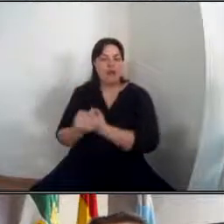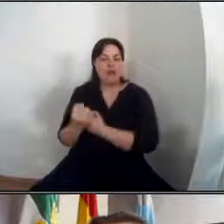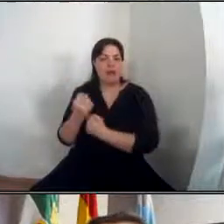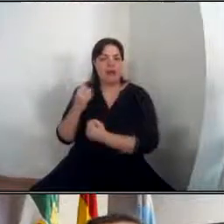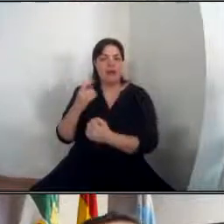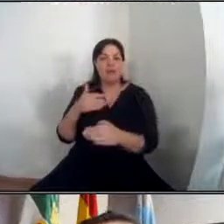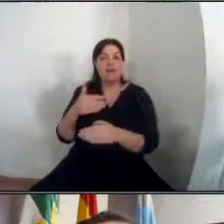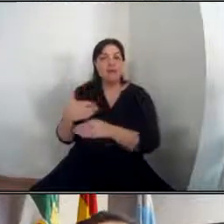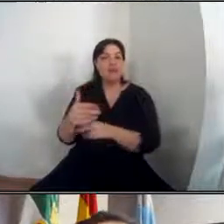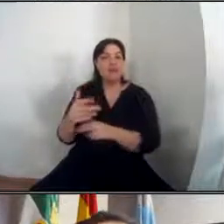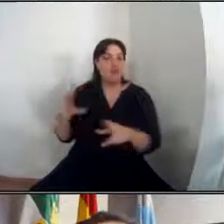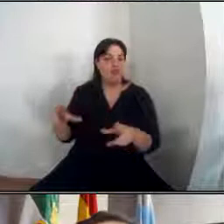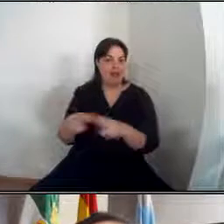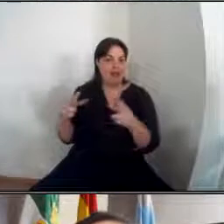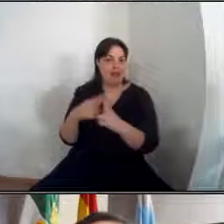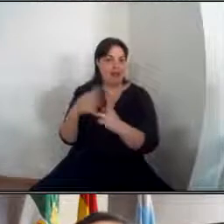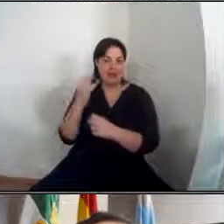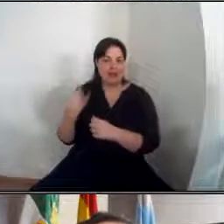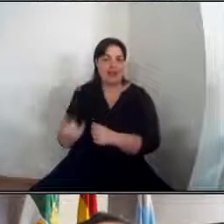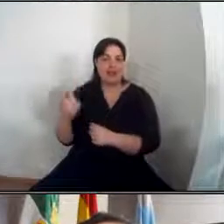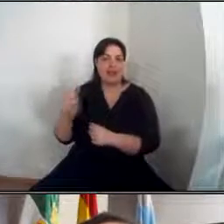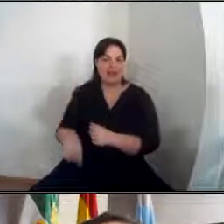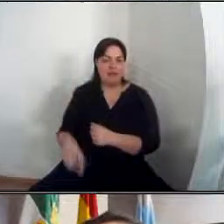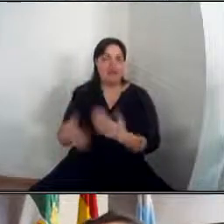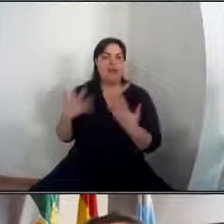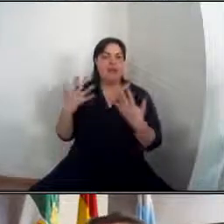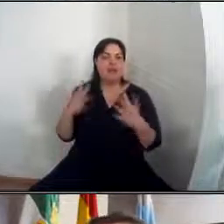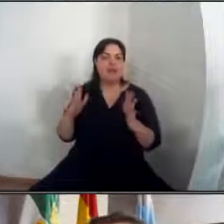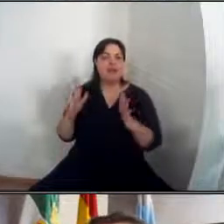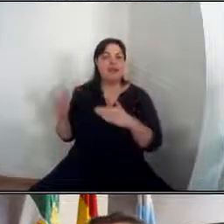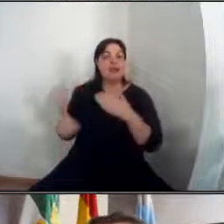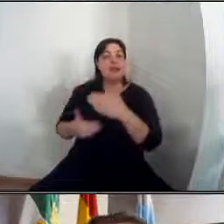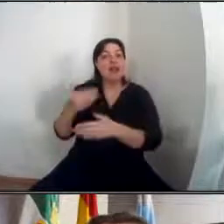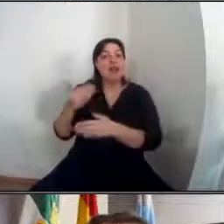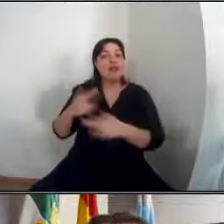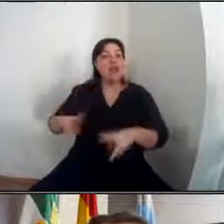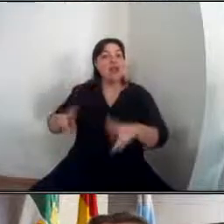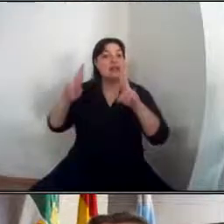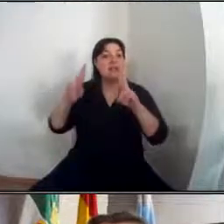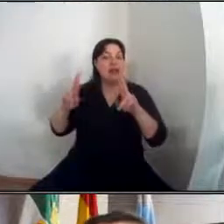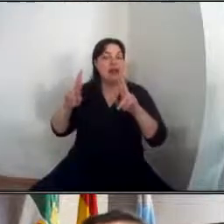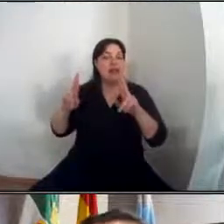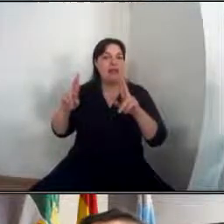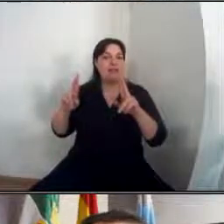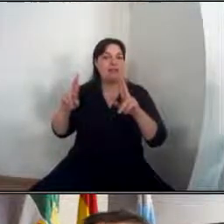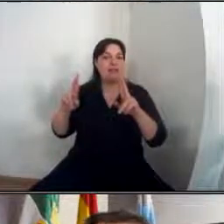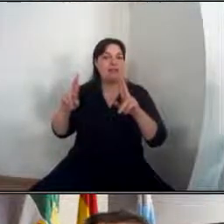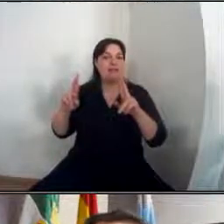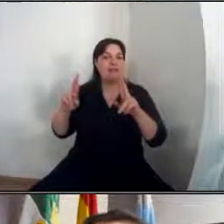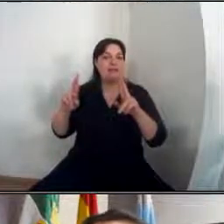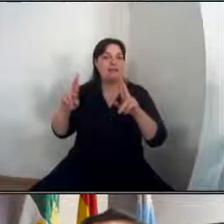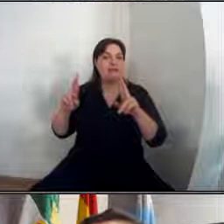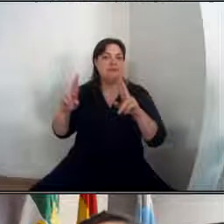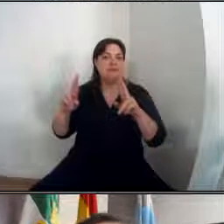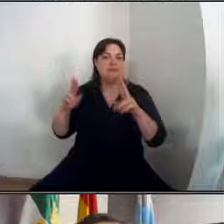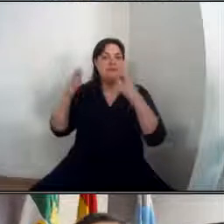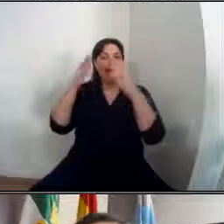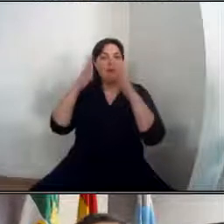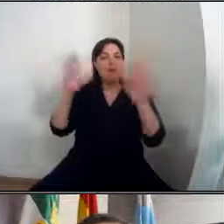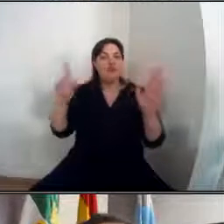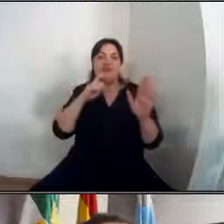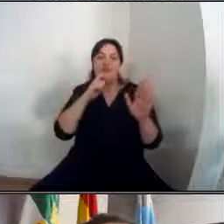social. Y el camino de la esperanza está abierto siempre desde la unidad,